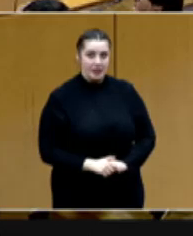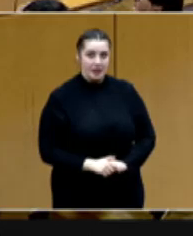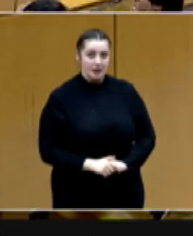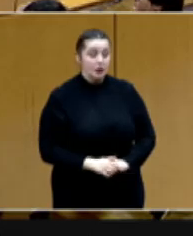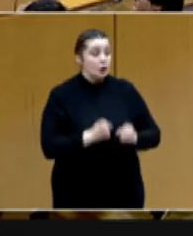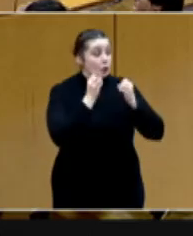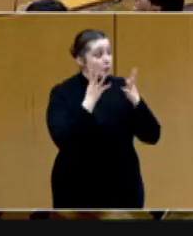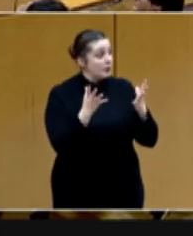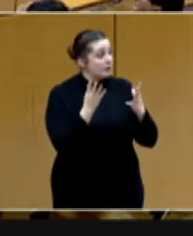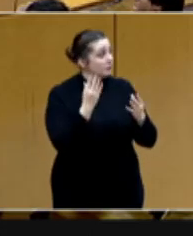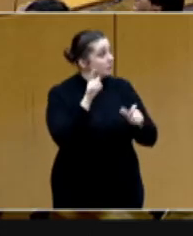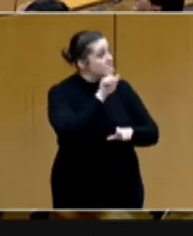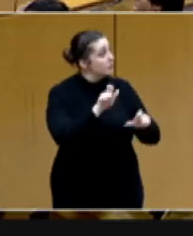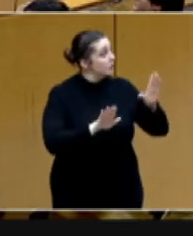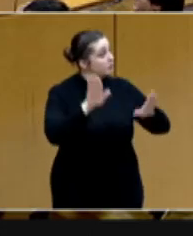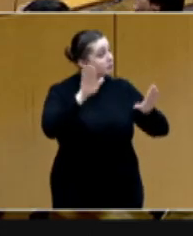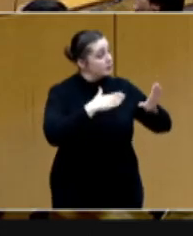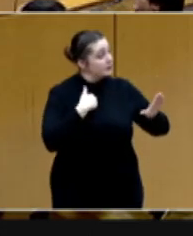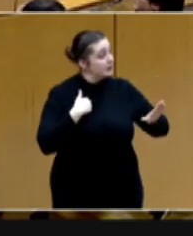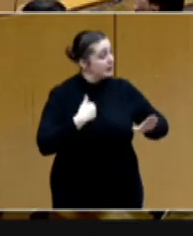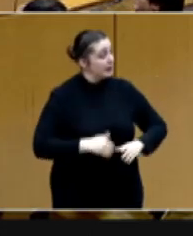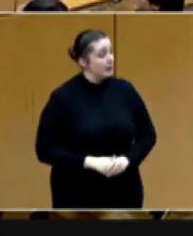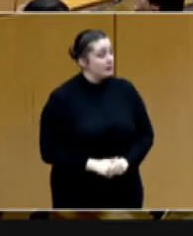muy bien alguna otra persona por favor